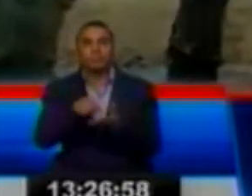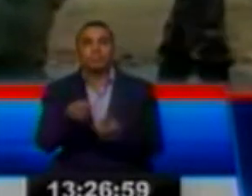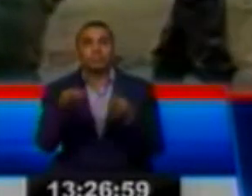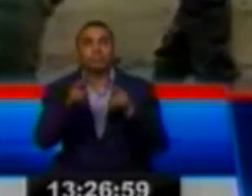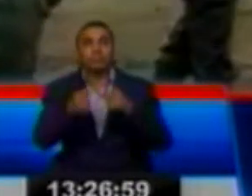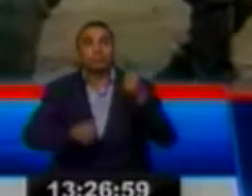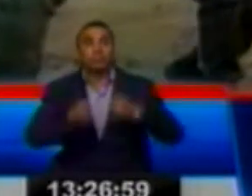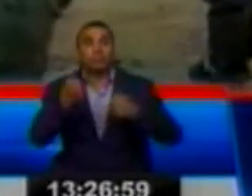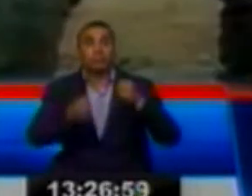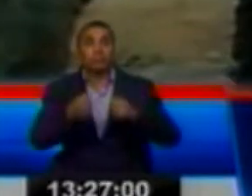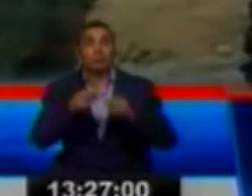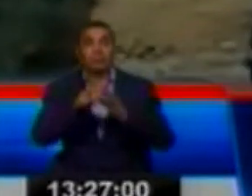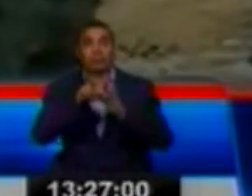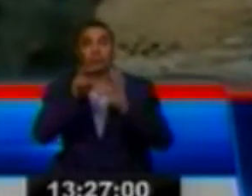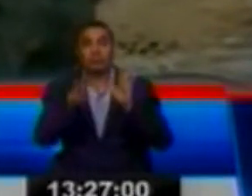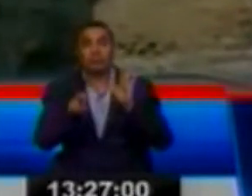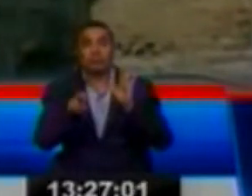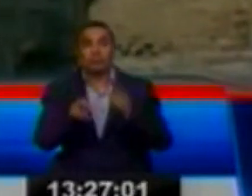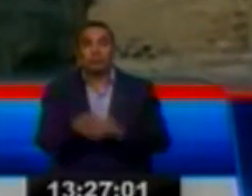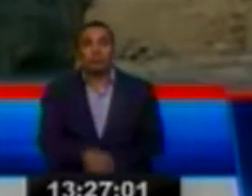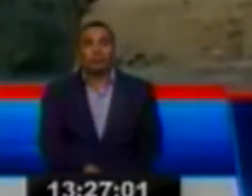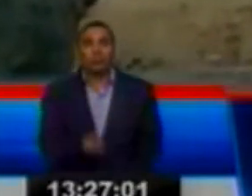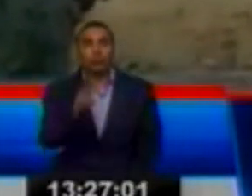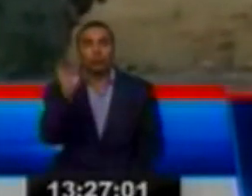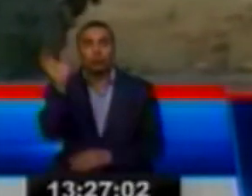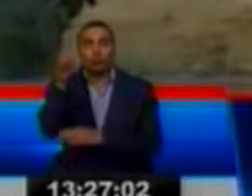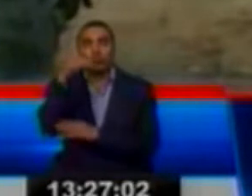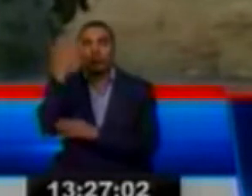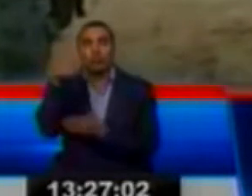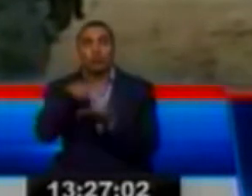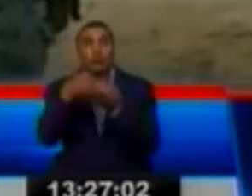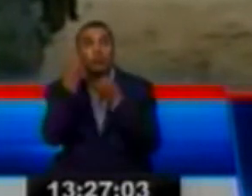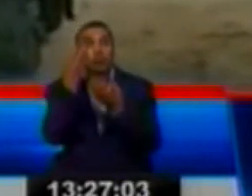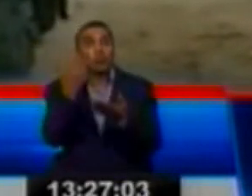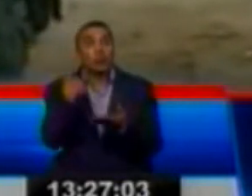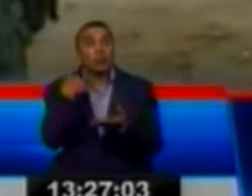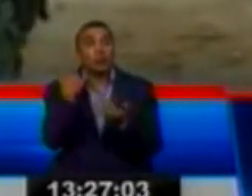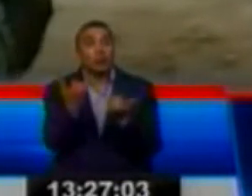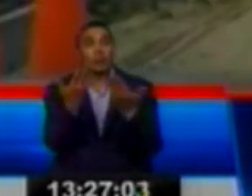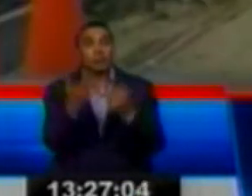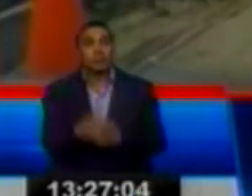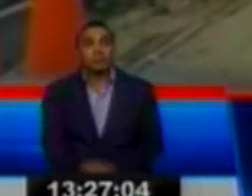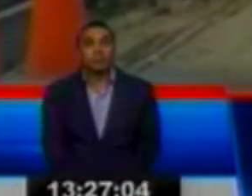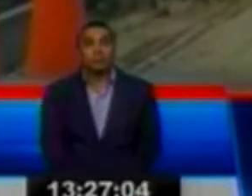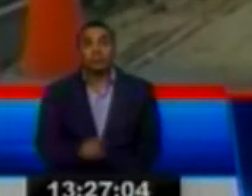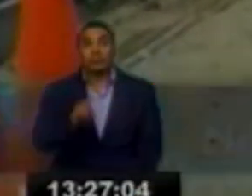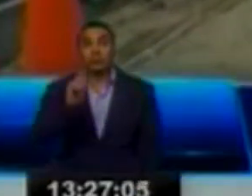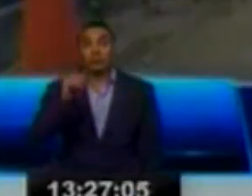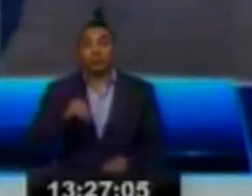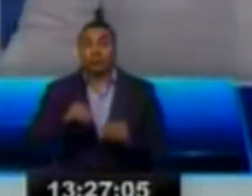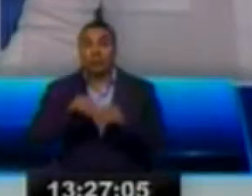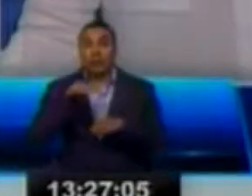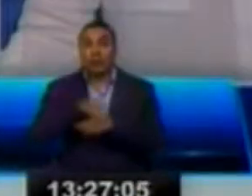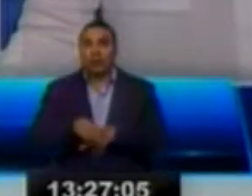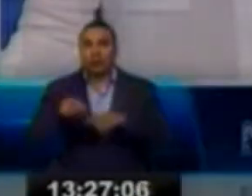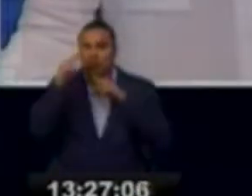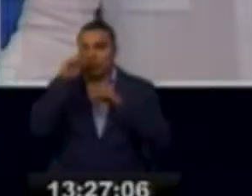carro de criminalística y dos ambulancias. Esta es la información que tenemos hasta el momento, pero en nuestra próxima emisión tendremos